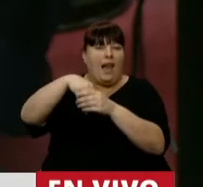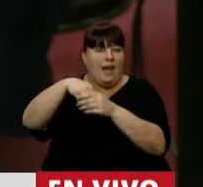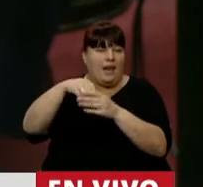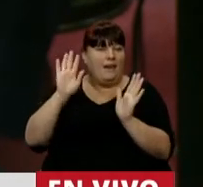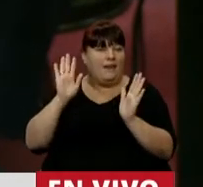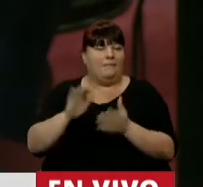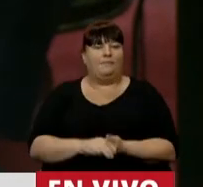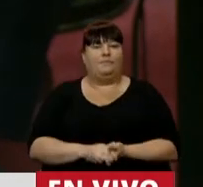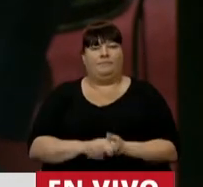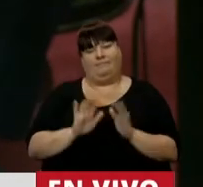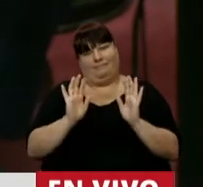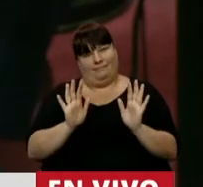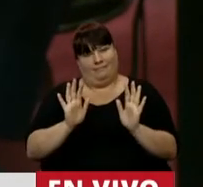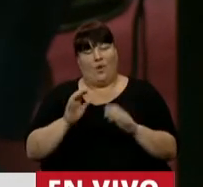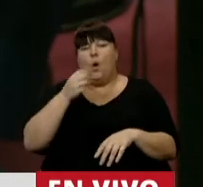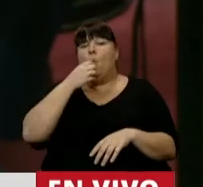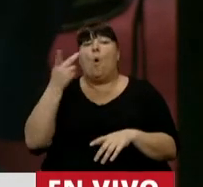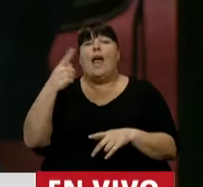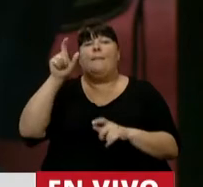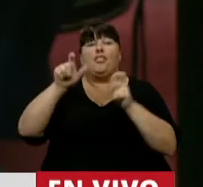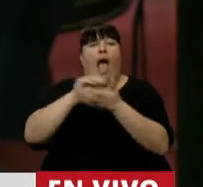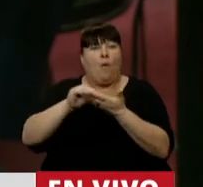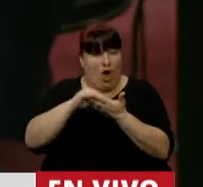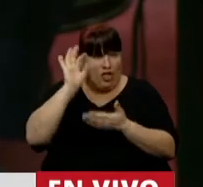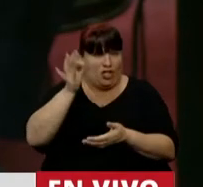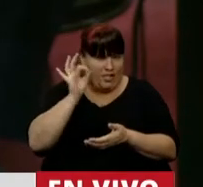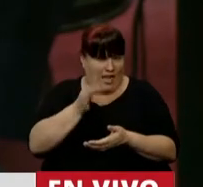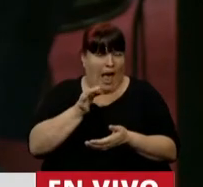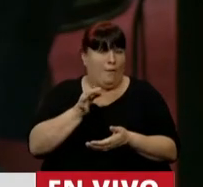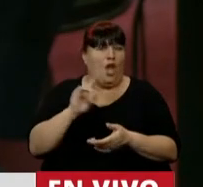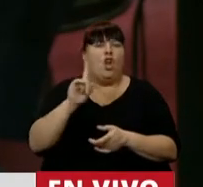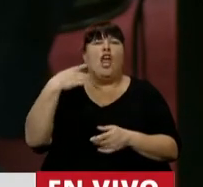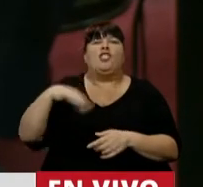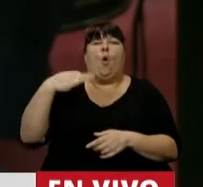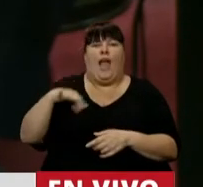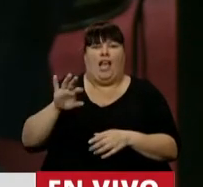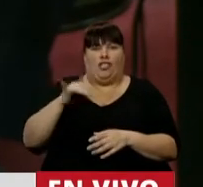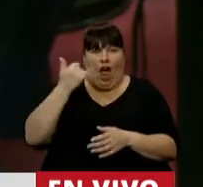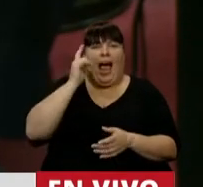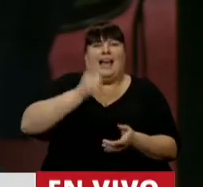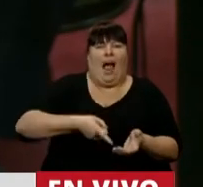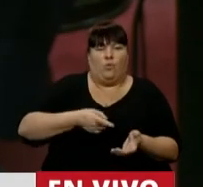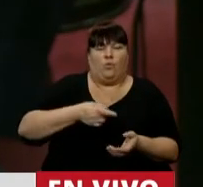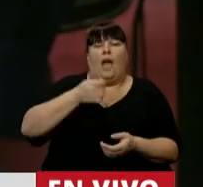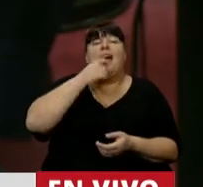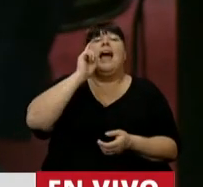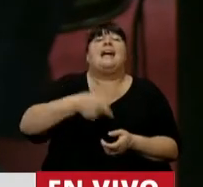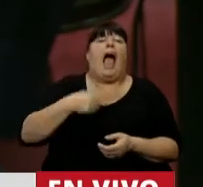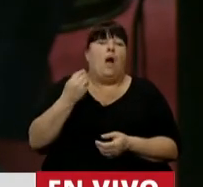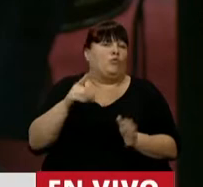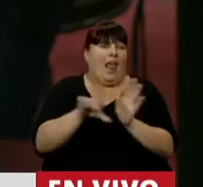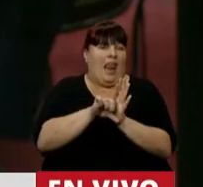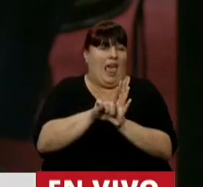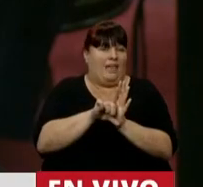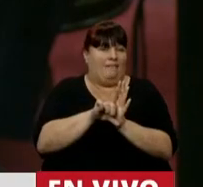ardid. A ver, cualquier abogado sabe que no hay obligación sin causa y que la causa es la